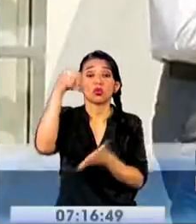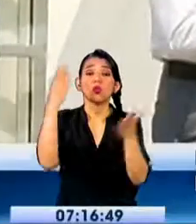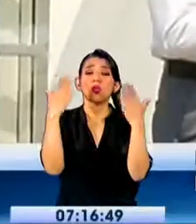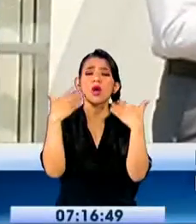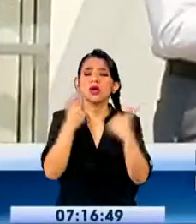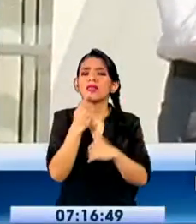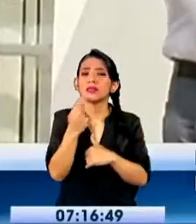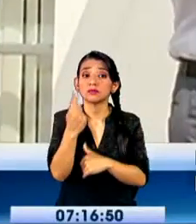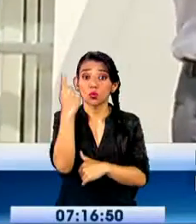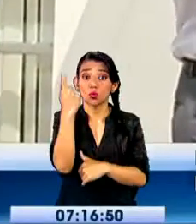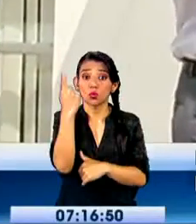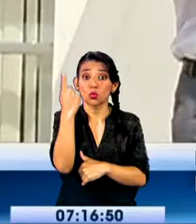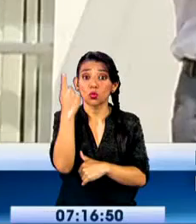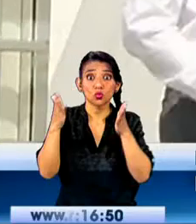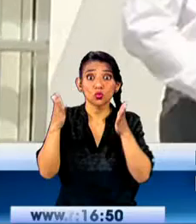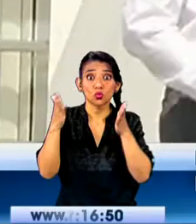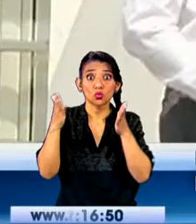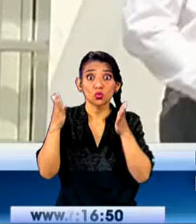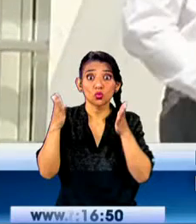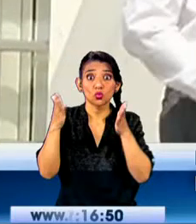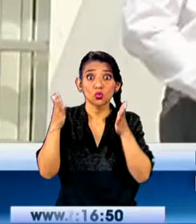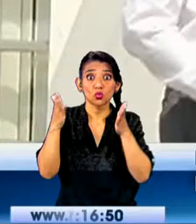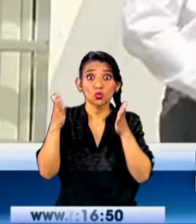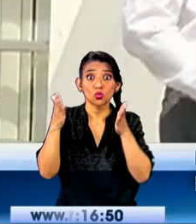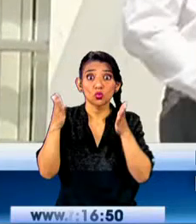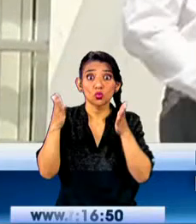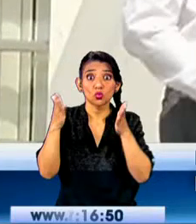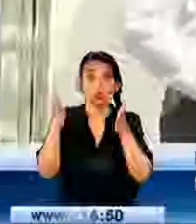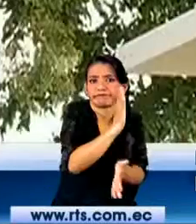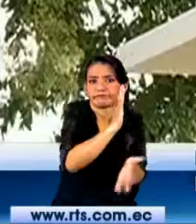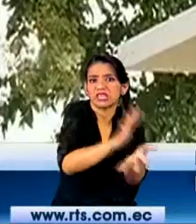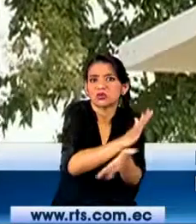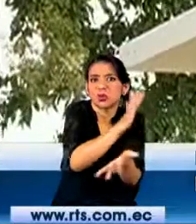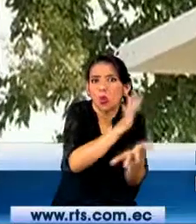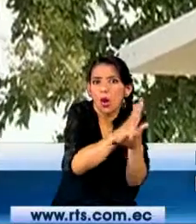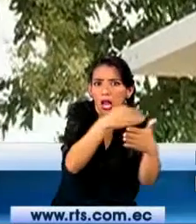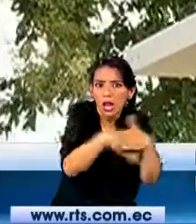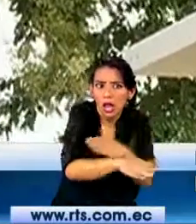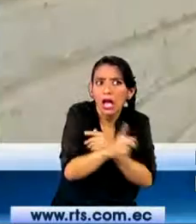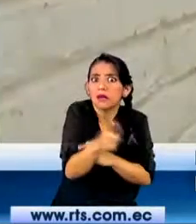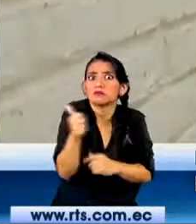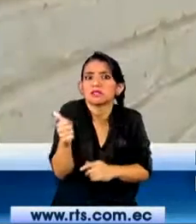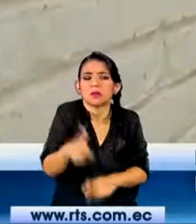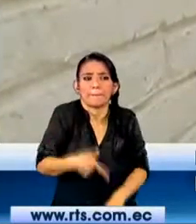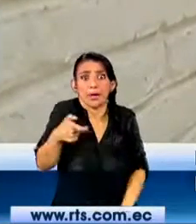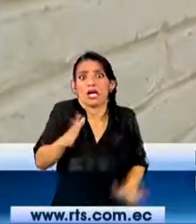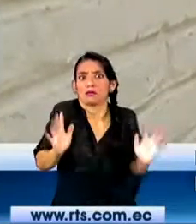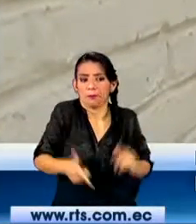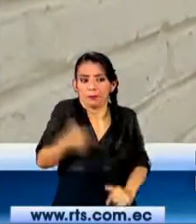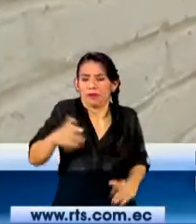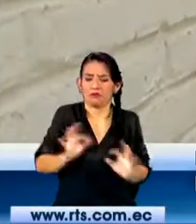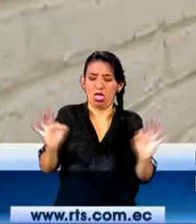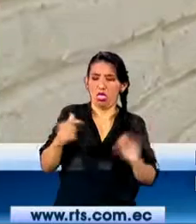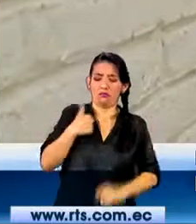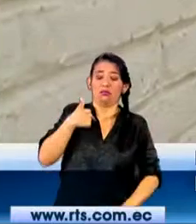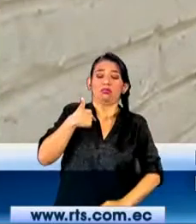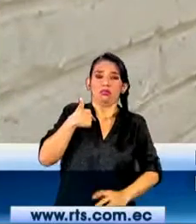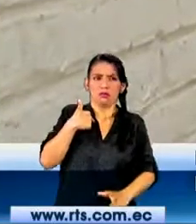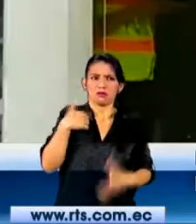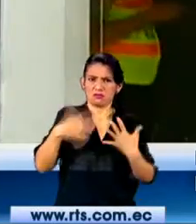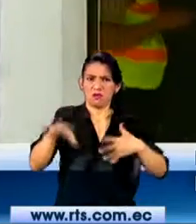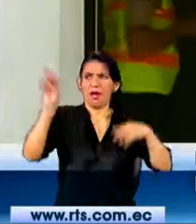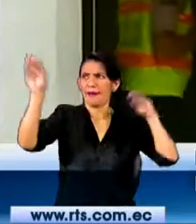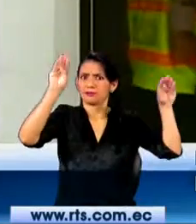Un estudiante habría llevado un arma de fuego hasta el punto, de ahí que la misma se detonó. Enseguida la noticia corrió por todo el